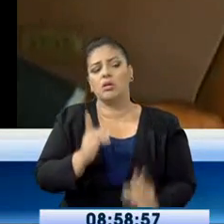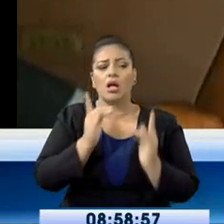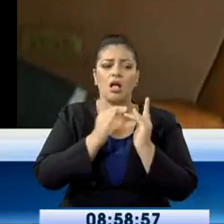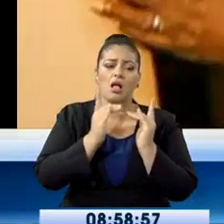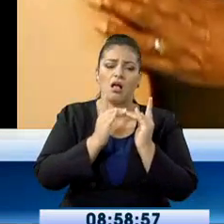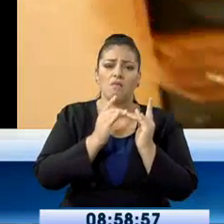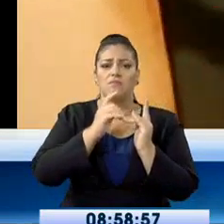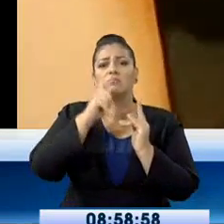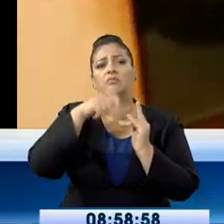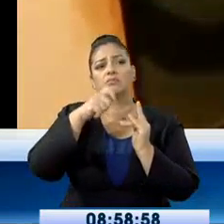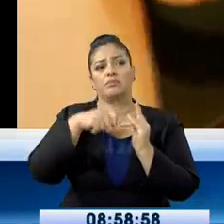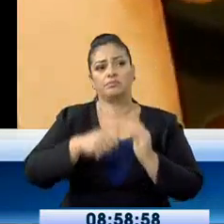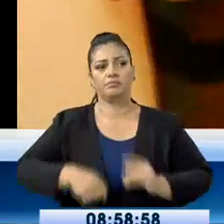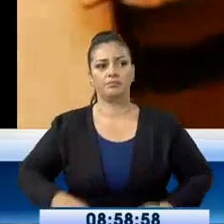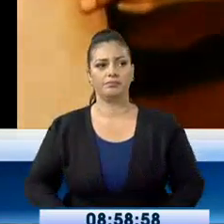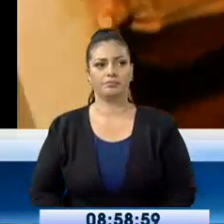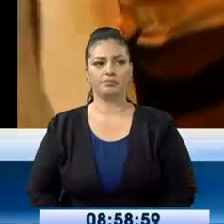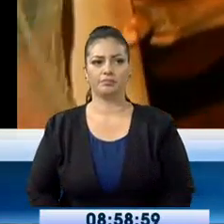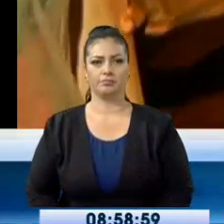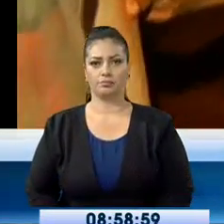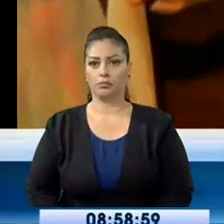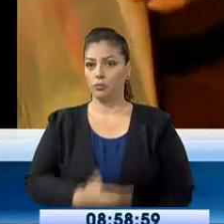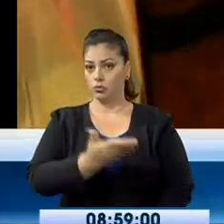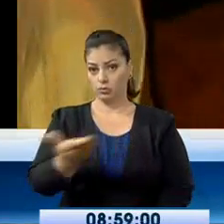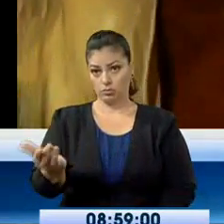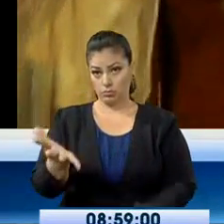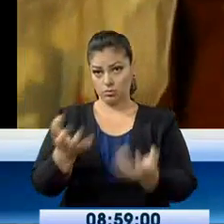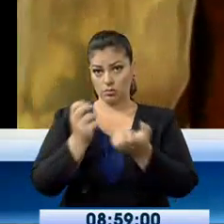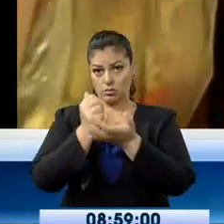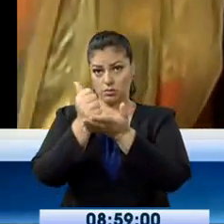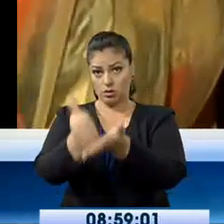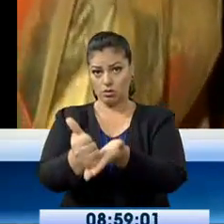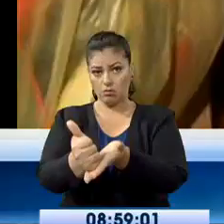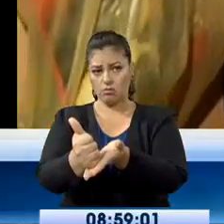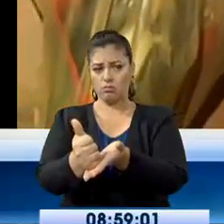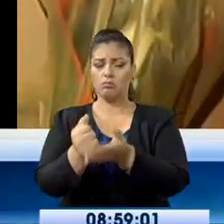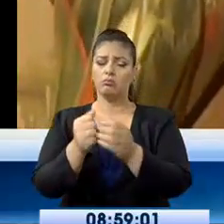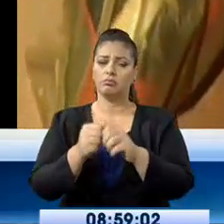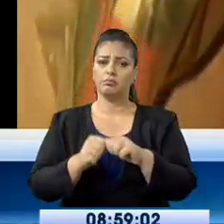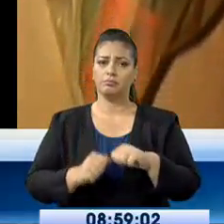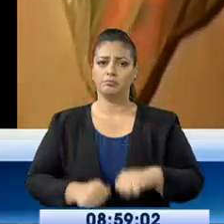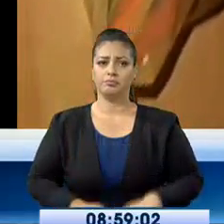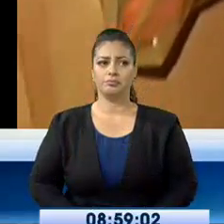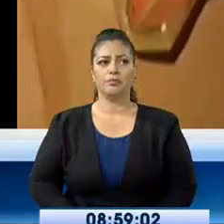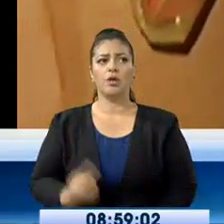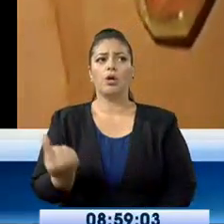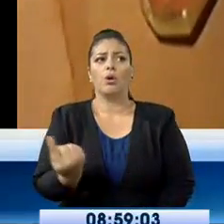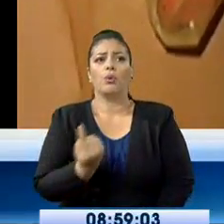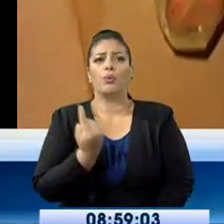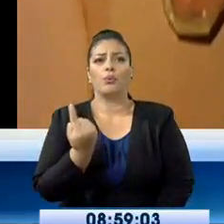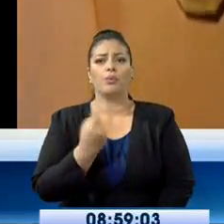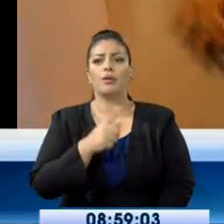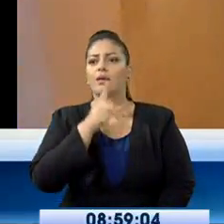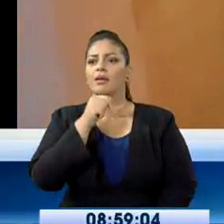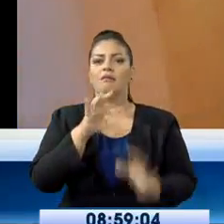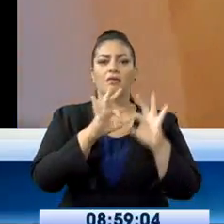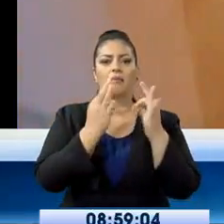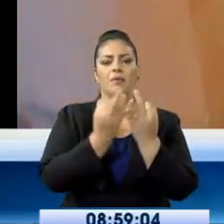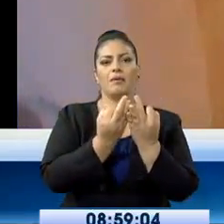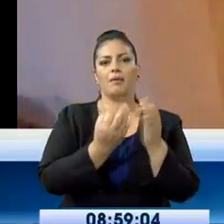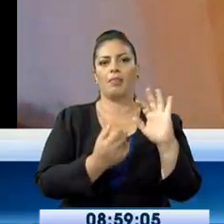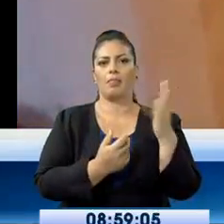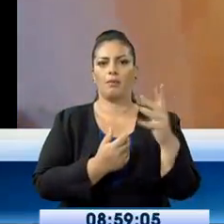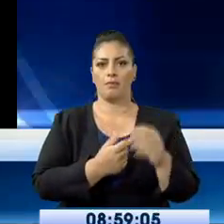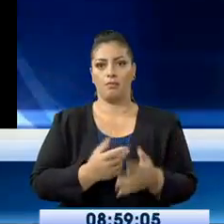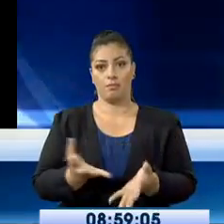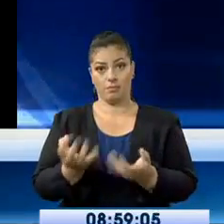dormir. Si a su alcance está ayudar a esta mujer, que vive completamente sola y que asegura no tener familiares, puede hacerlo